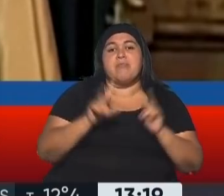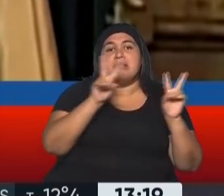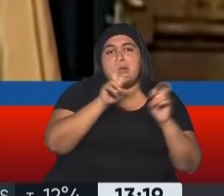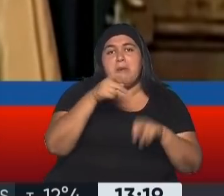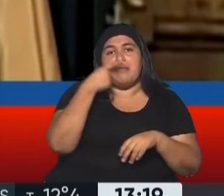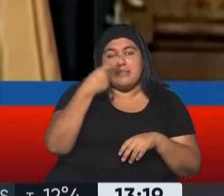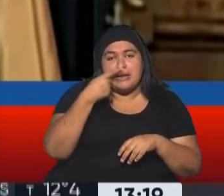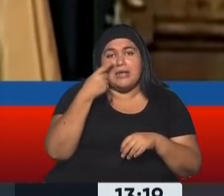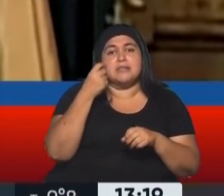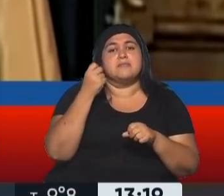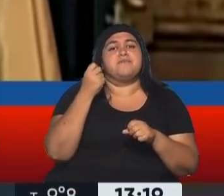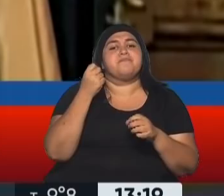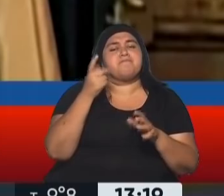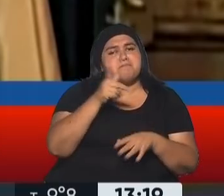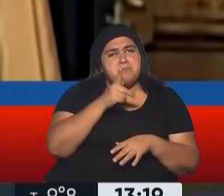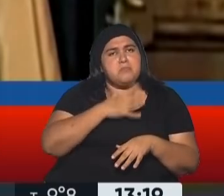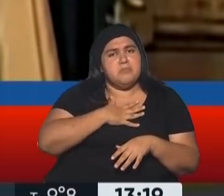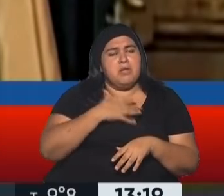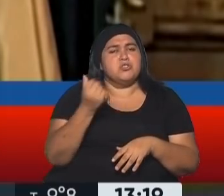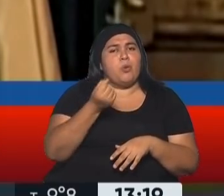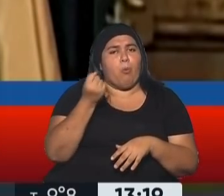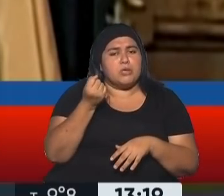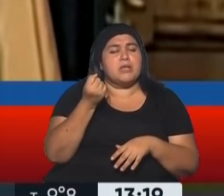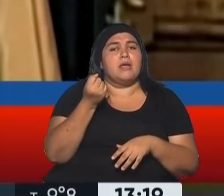interés. Me pareció muy importante